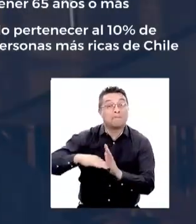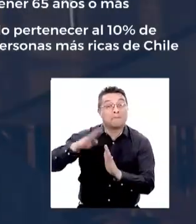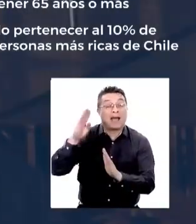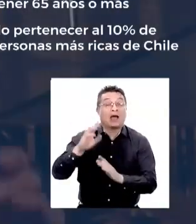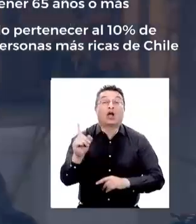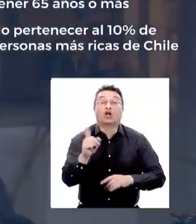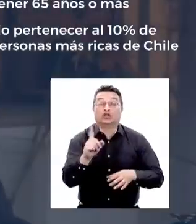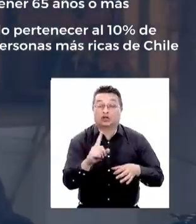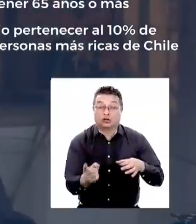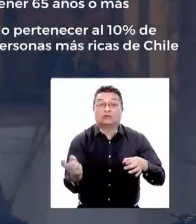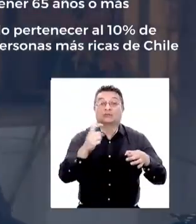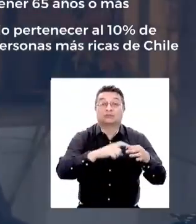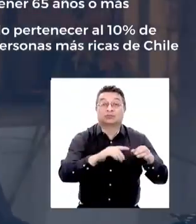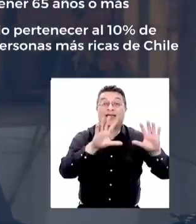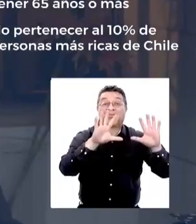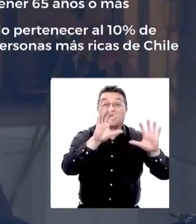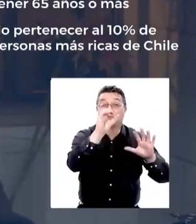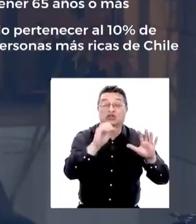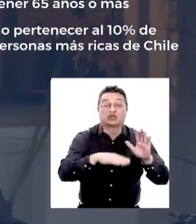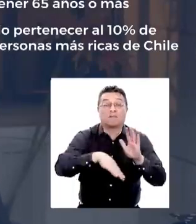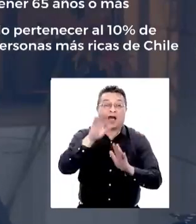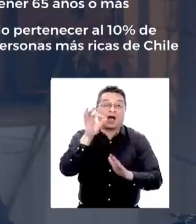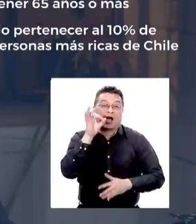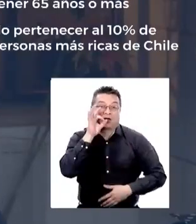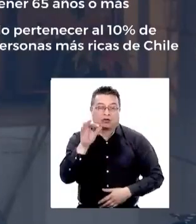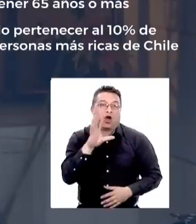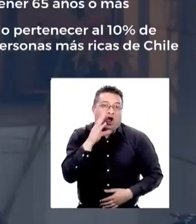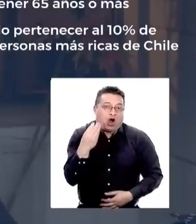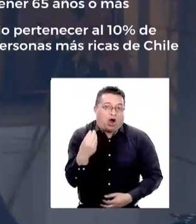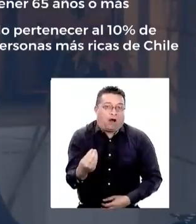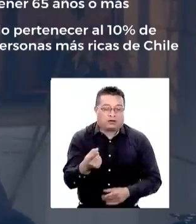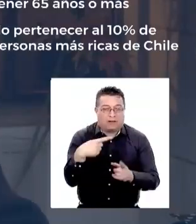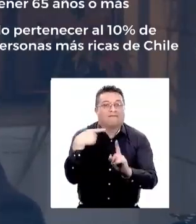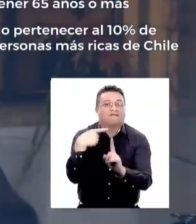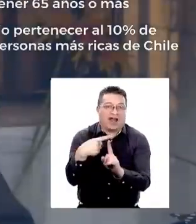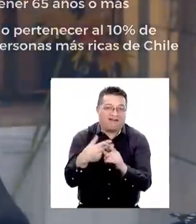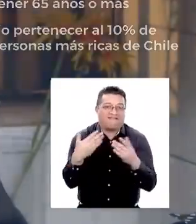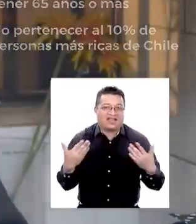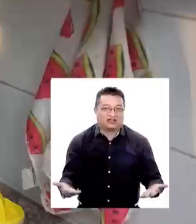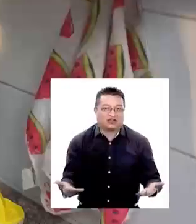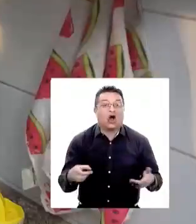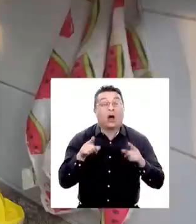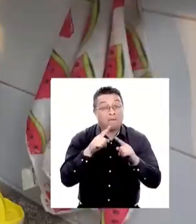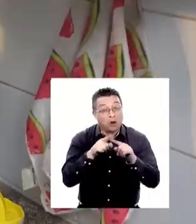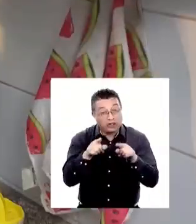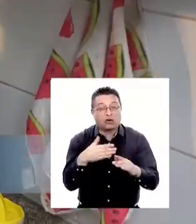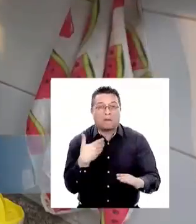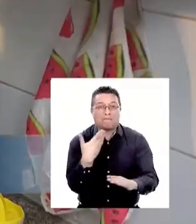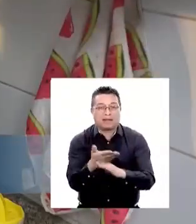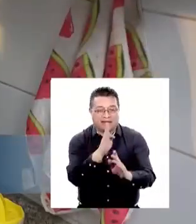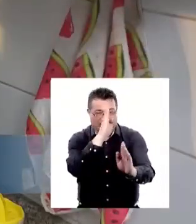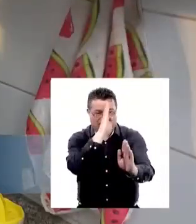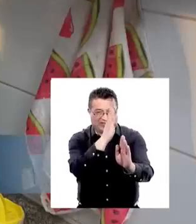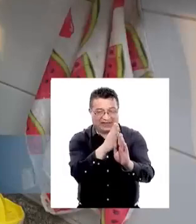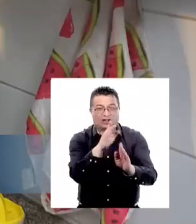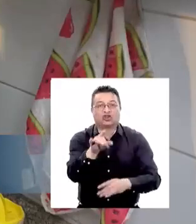o más y no pertenecer al 10% más rico de Chile, pero obvio, pues esto es un beneficio. Por eso hay que